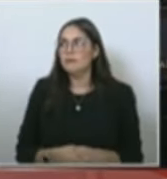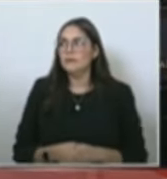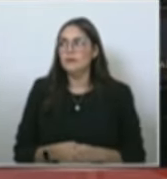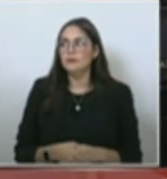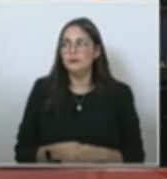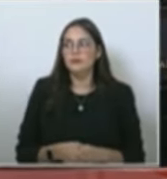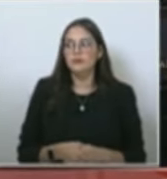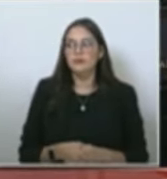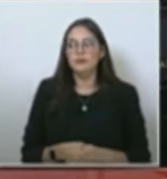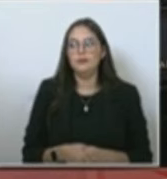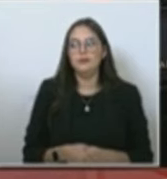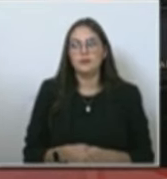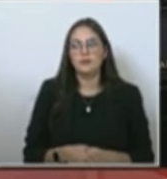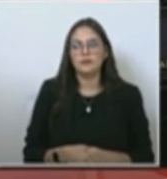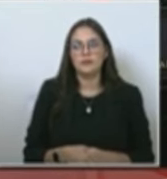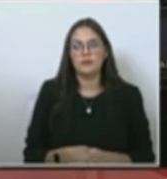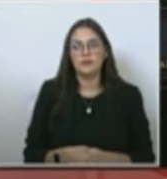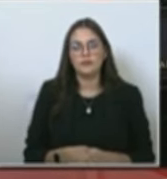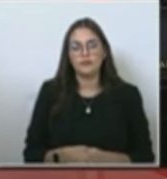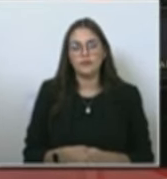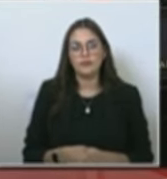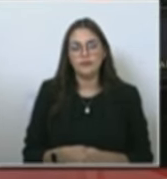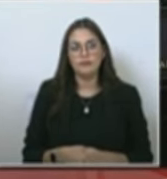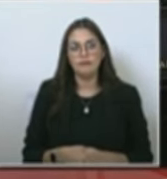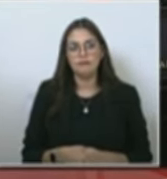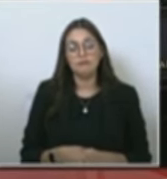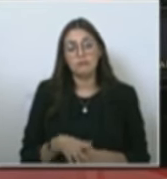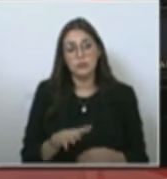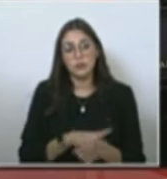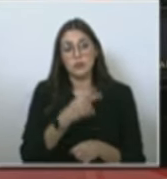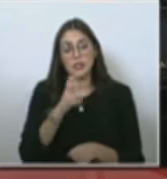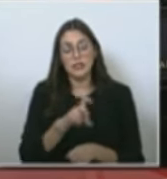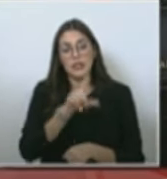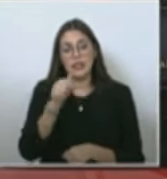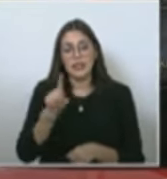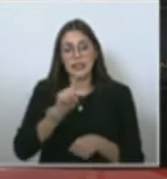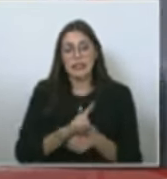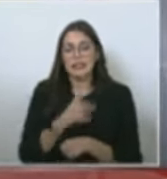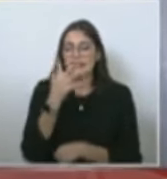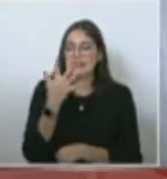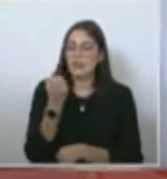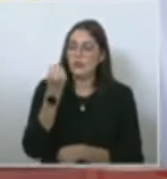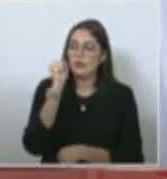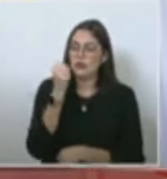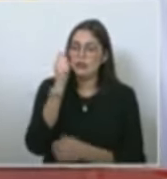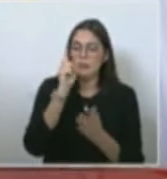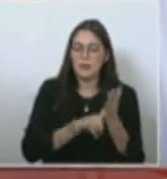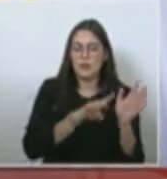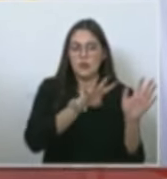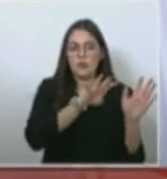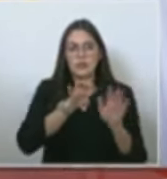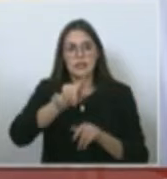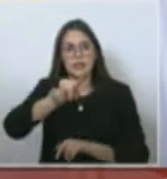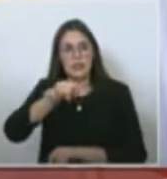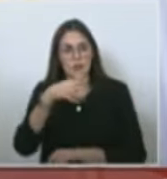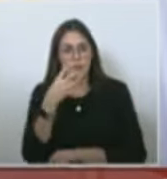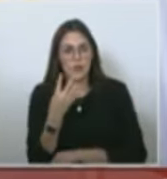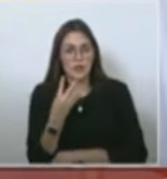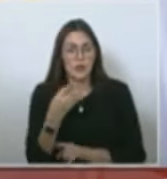De esa manera, el 5 de septiembre de 1974,